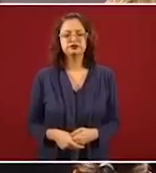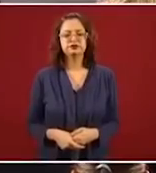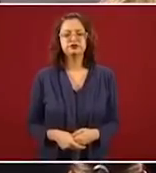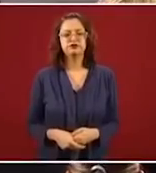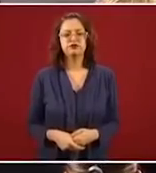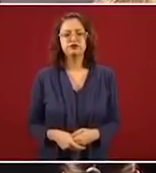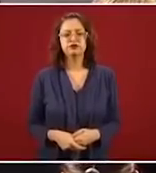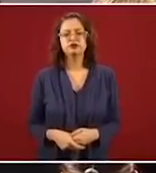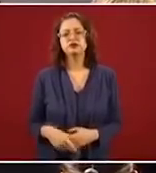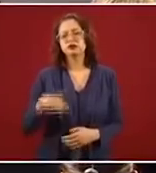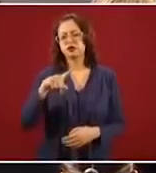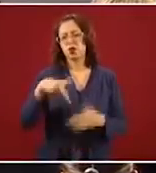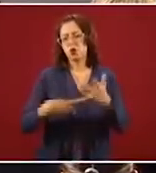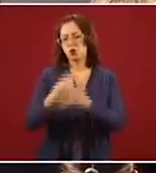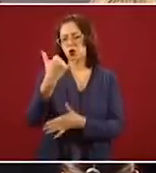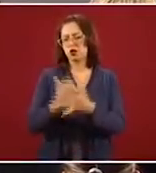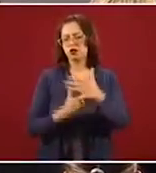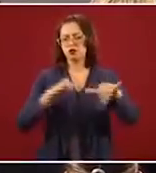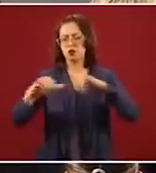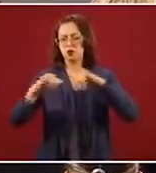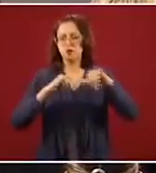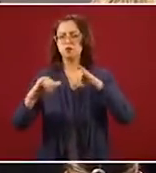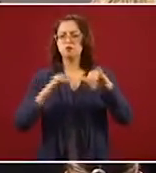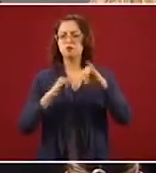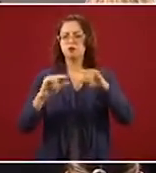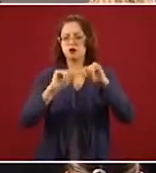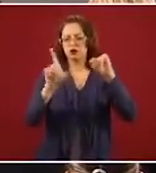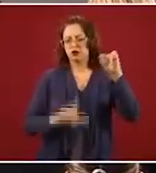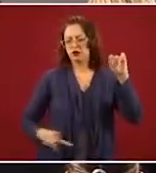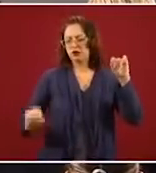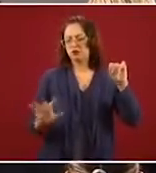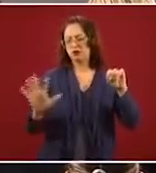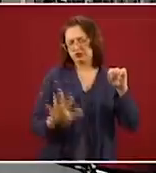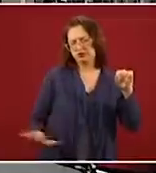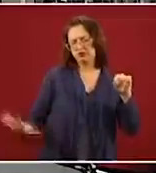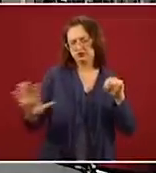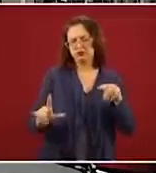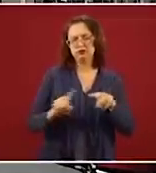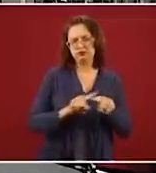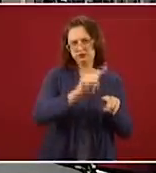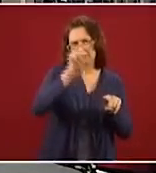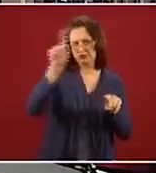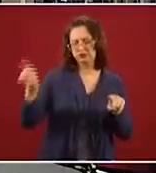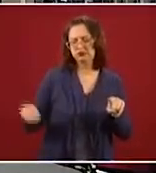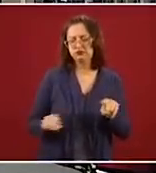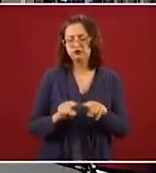Ese es el proyecto, por lo que tú estás planteando. Sí. ¿Y qué se va a hacer con